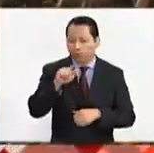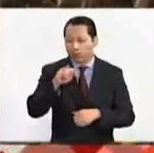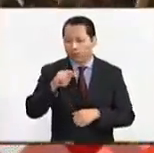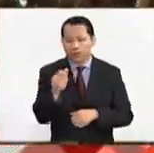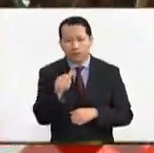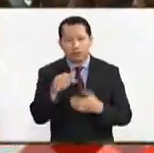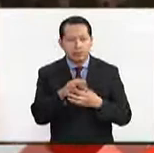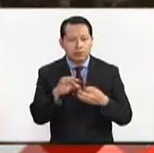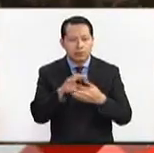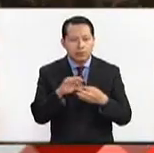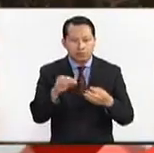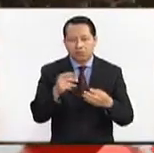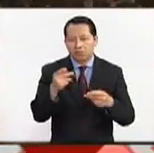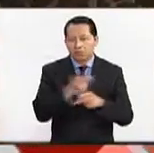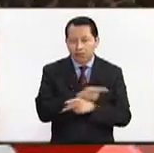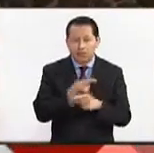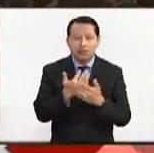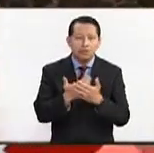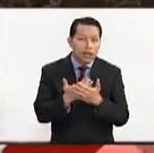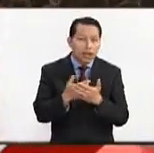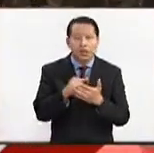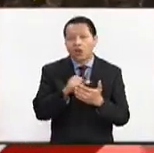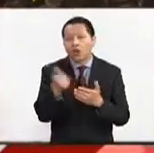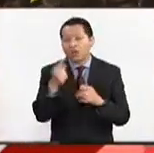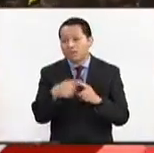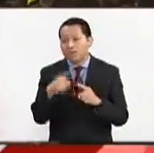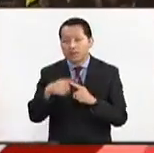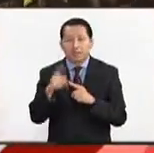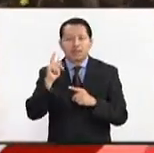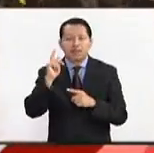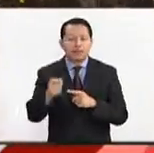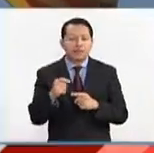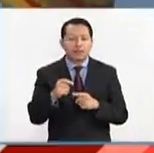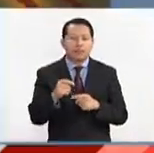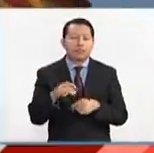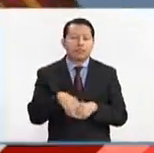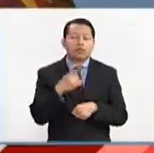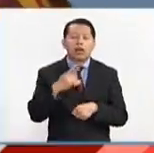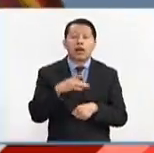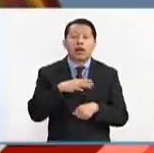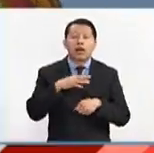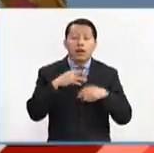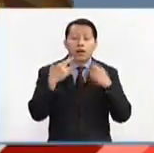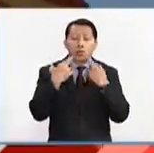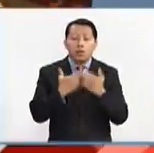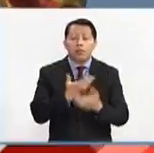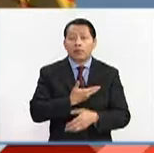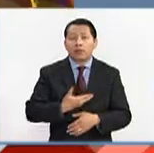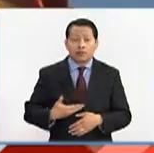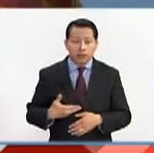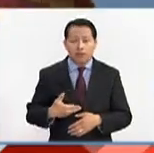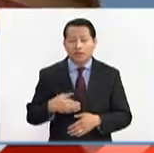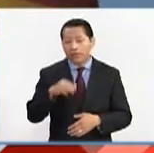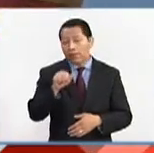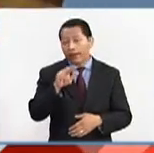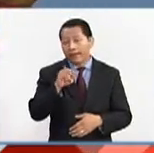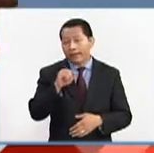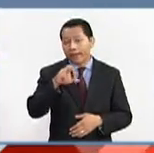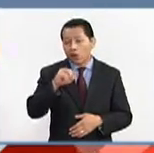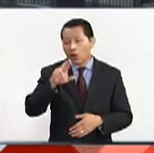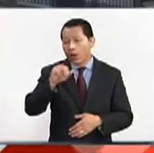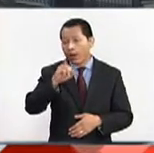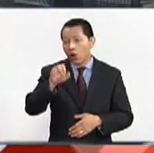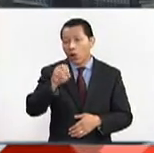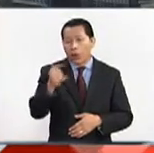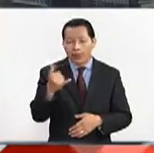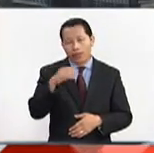últimos movimientos. Vamos a esperar otras voces. Al parecer convocó a una reunión el presidente Mariano Rajoy con los líderes